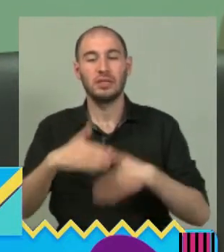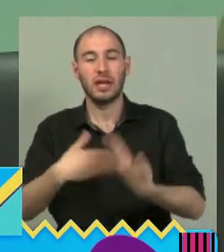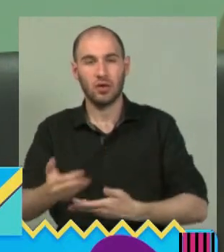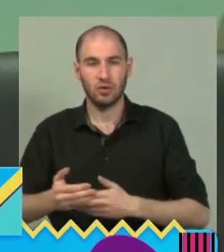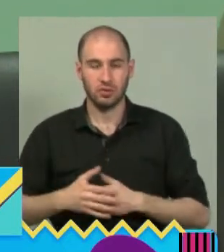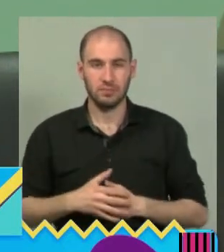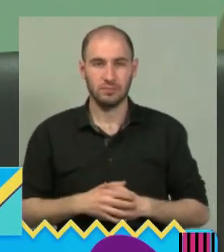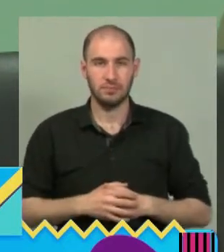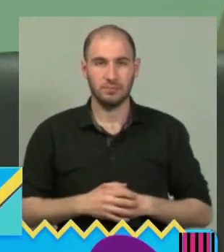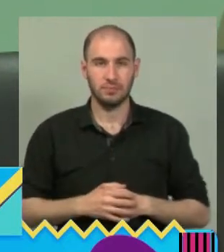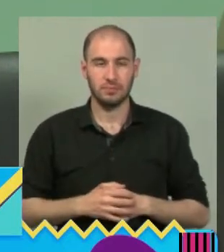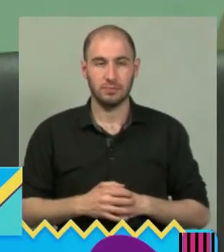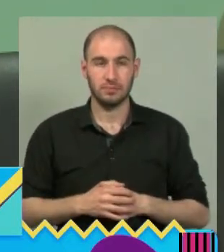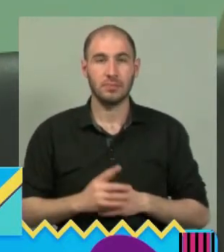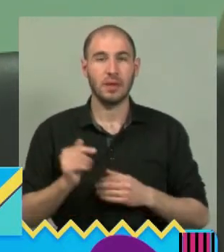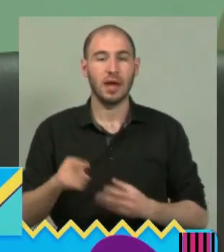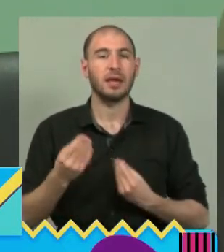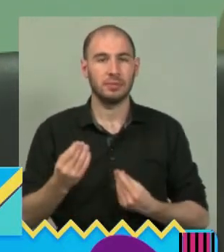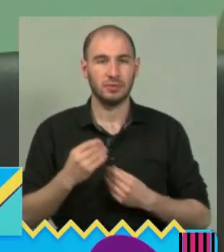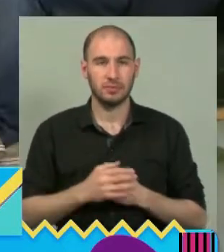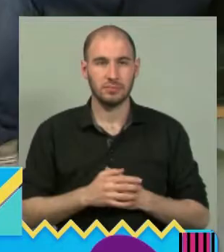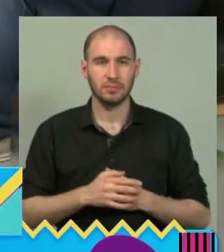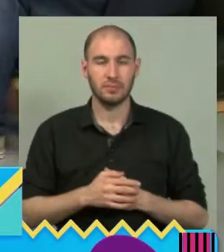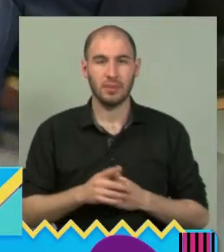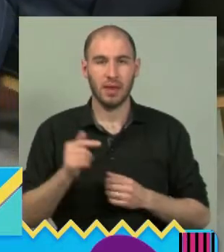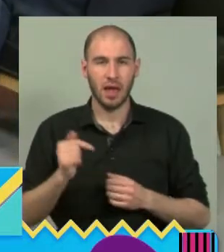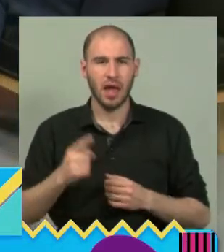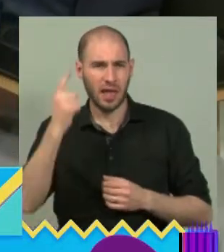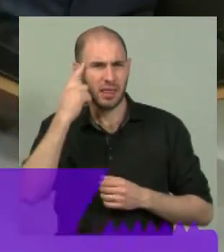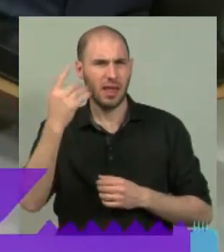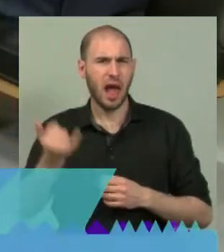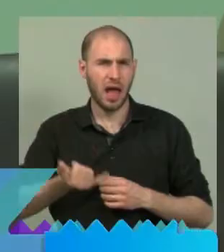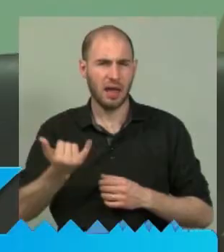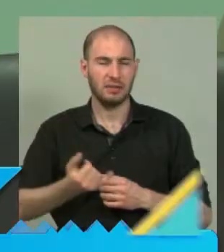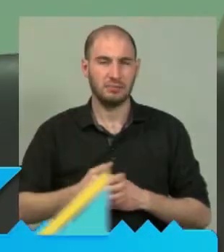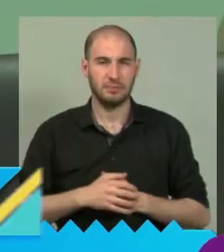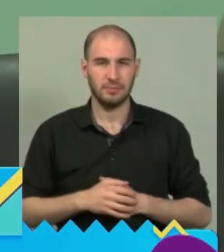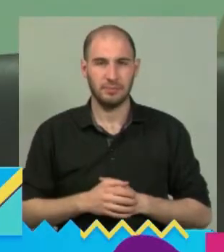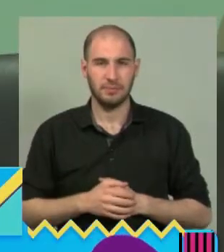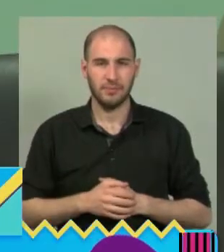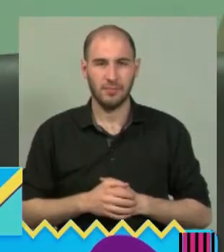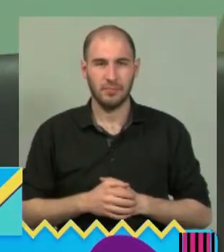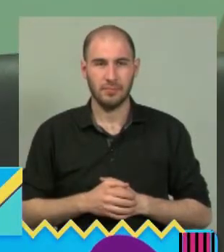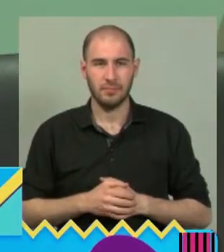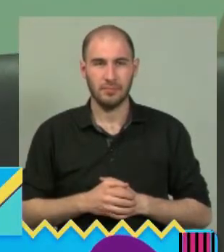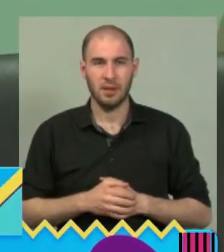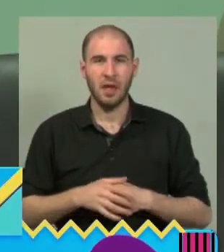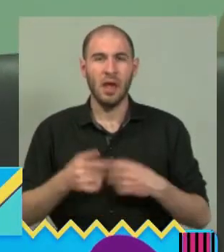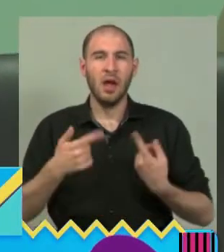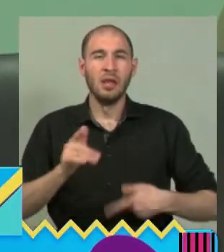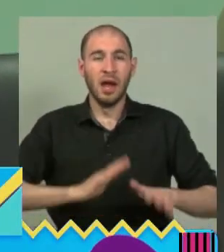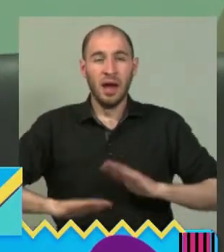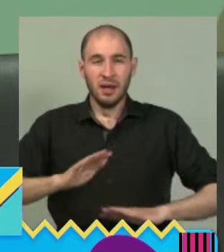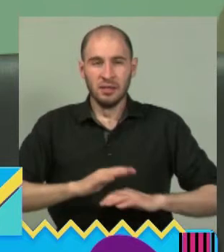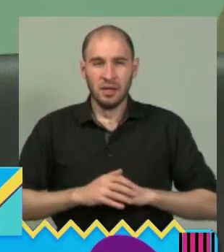subdesarrollados, ¿sí? Evidentemente hay toda una concepción en donde las